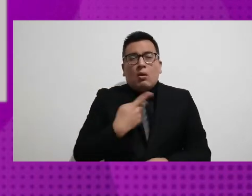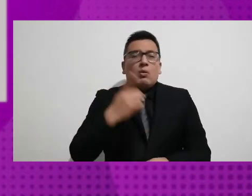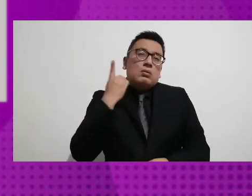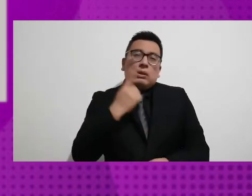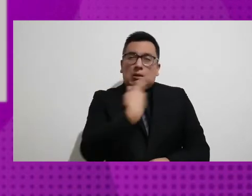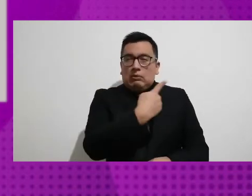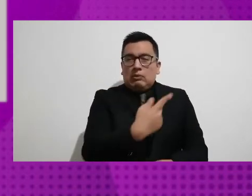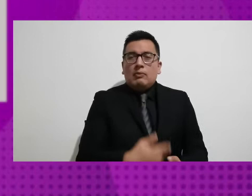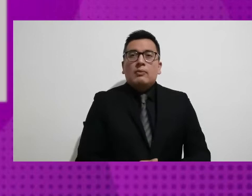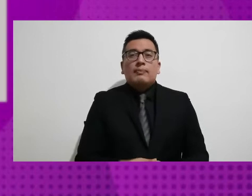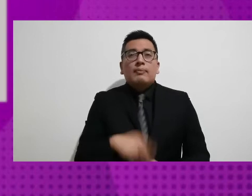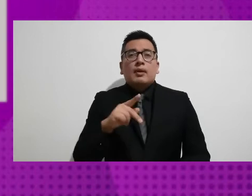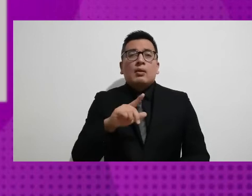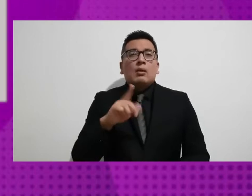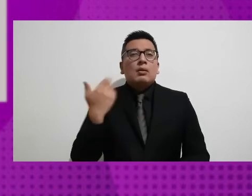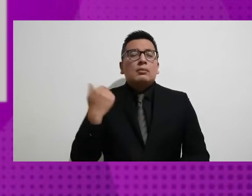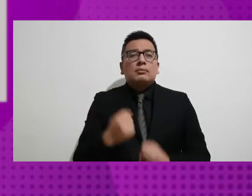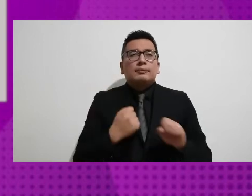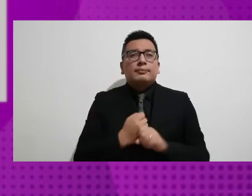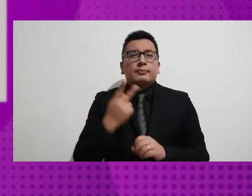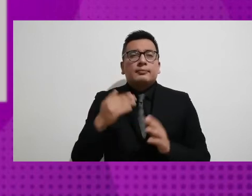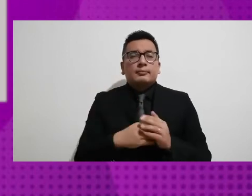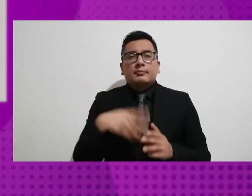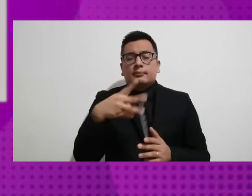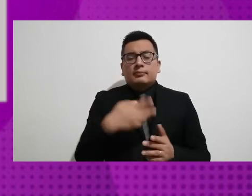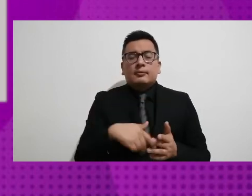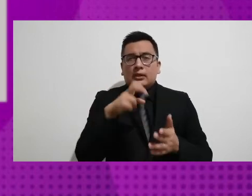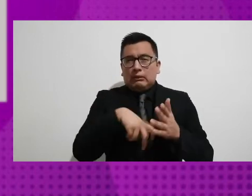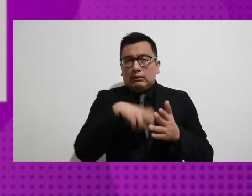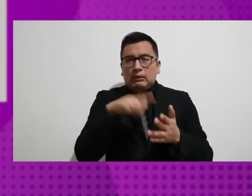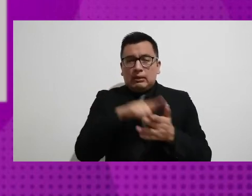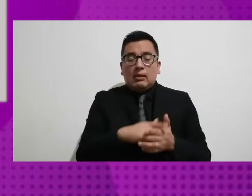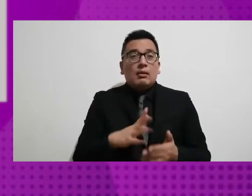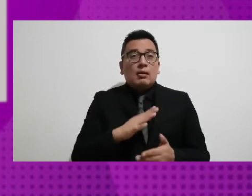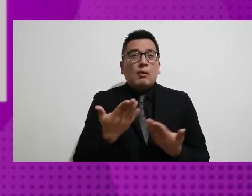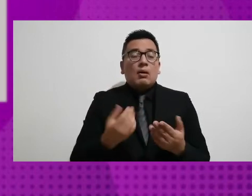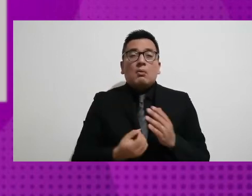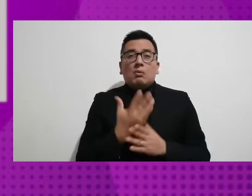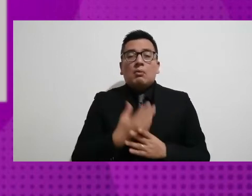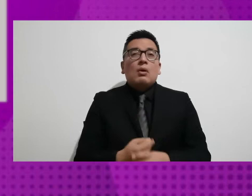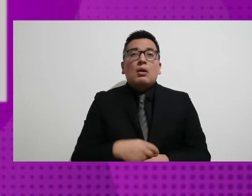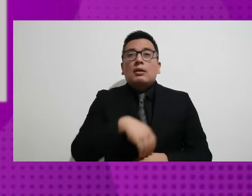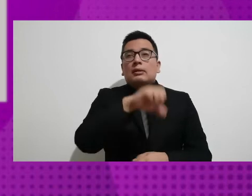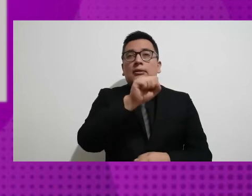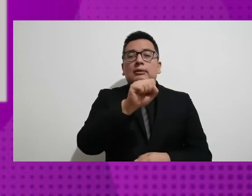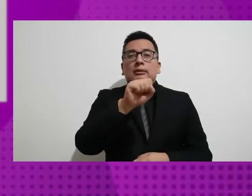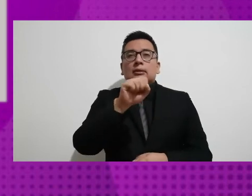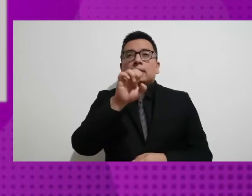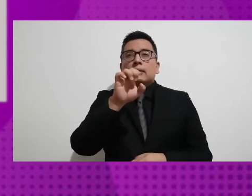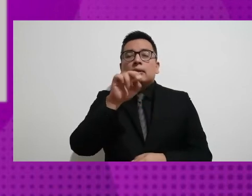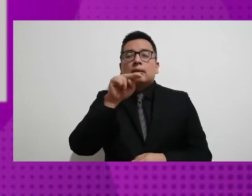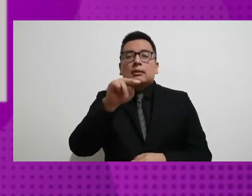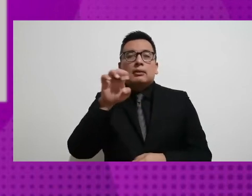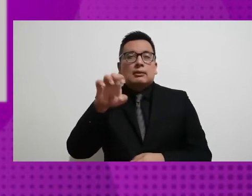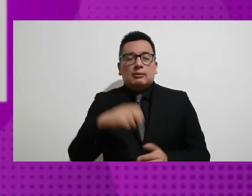embargo, desde la reforma constitucional que se ha mencionado, existe un sistema electoral nacional cuya